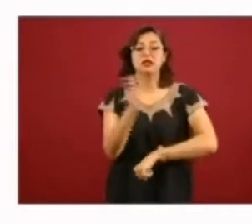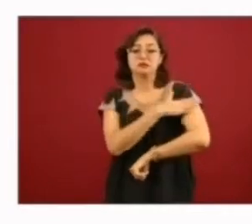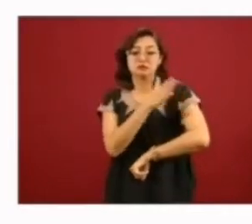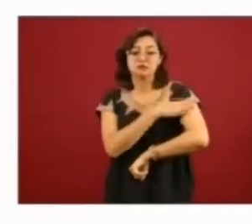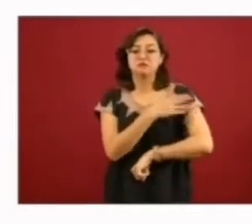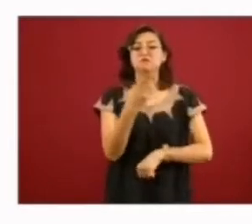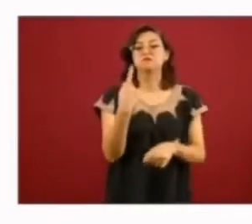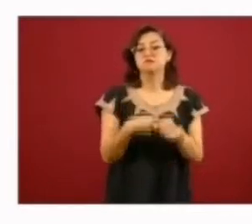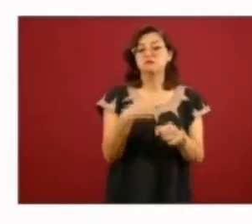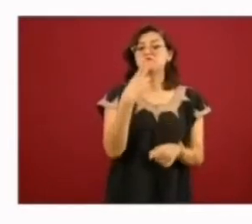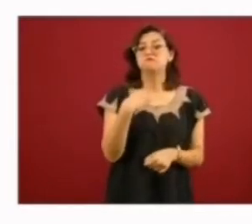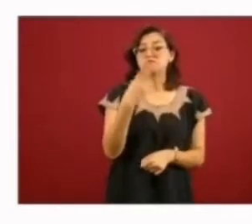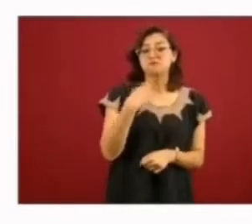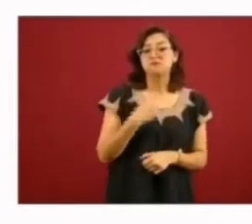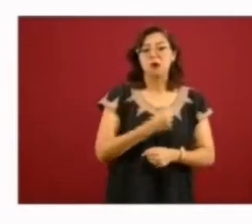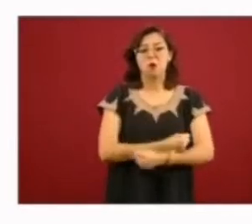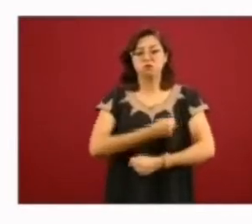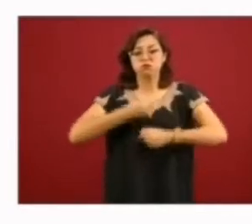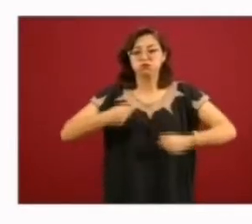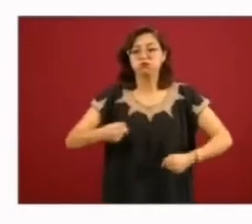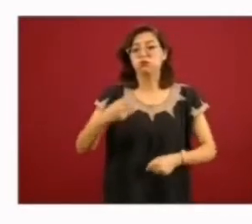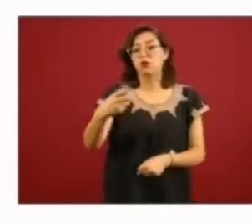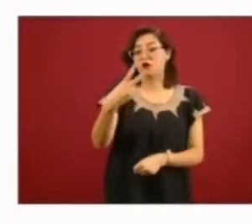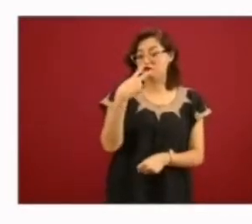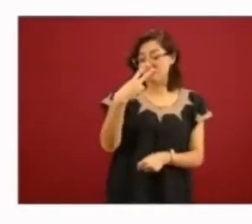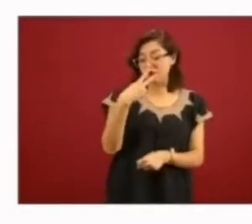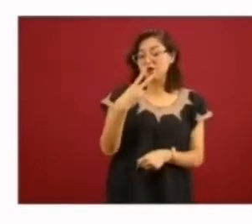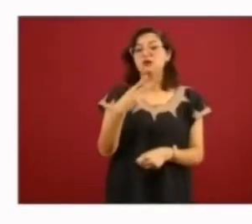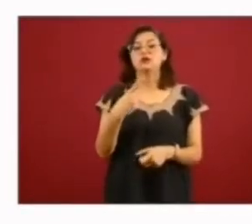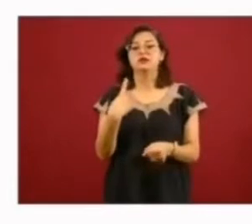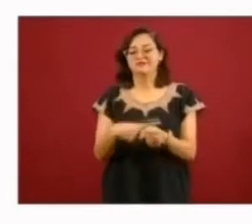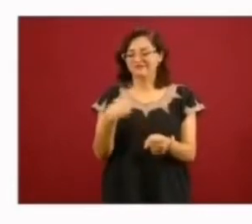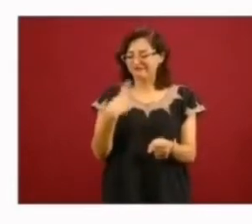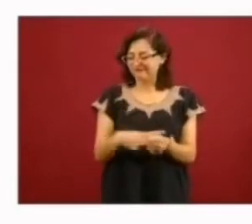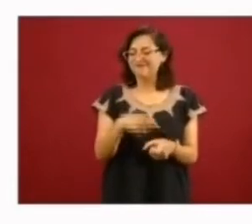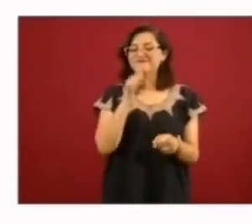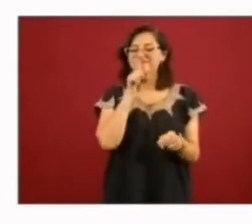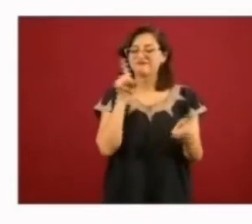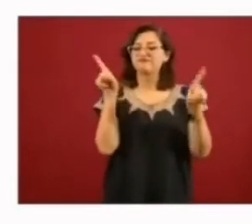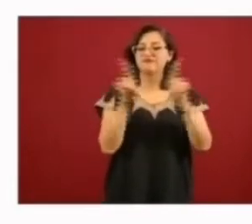obesidad, el propio tabaquismo, que en sí mismo es una enfermedad, además es un condicionante de